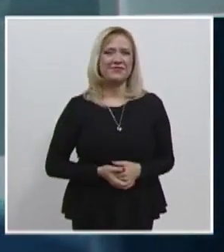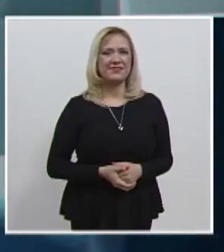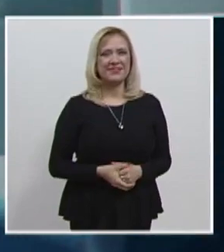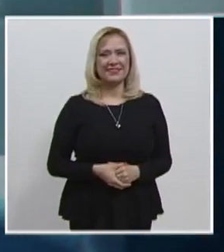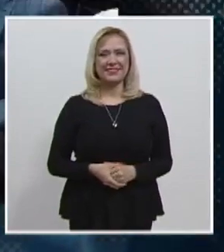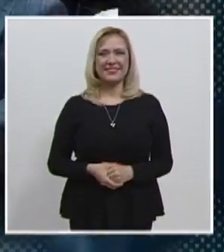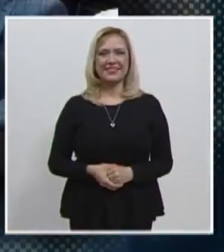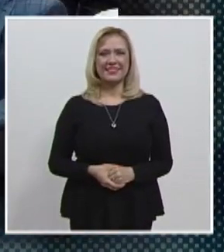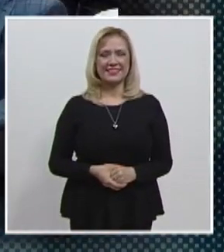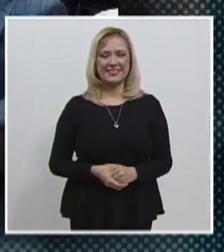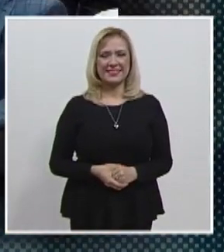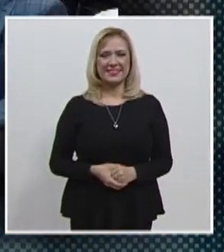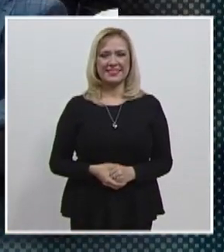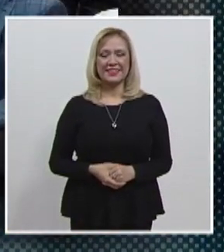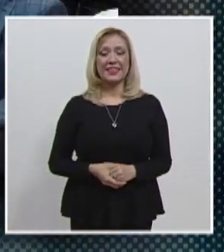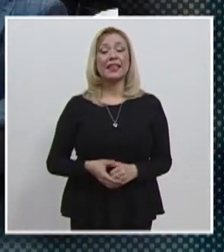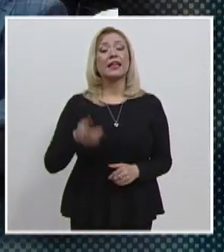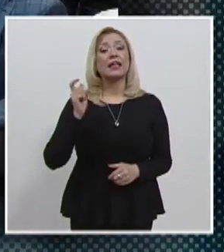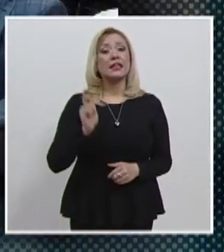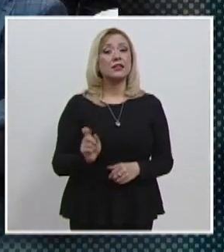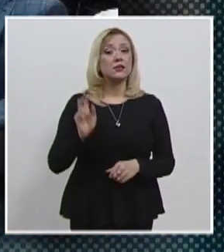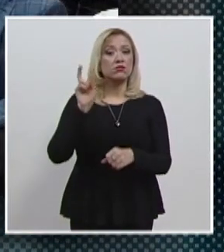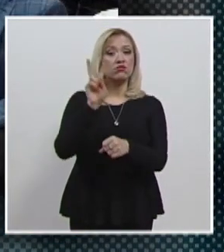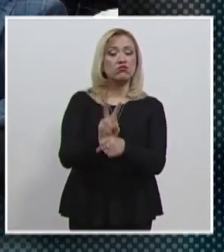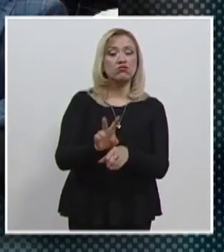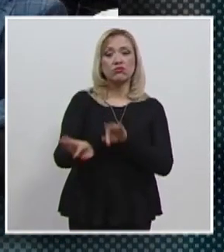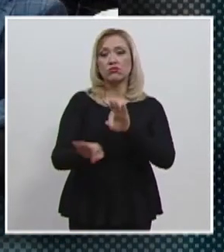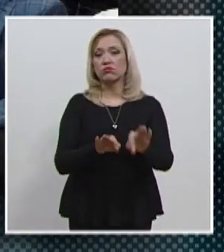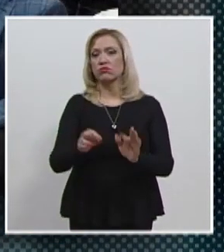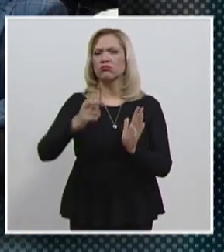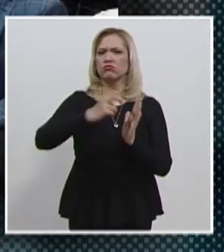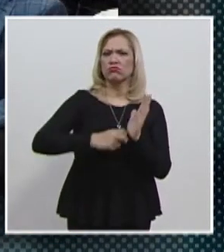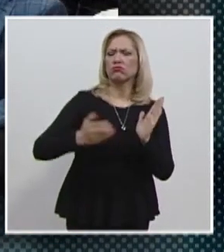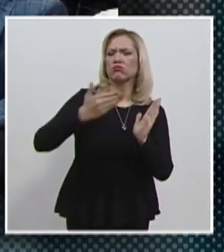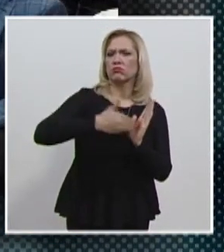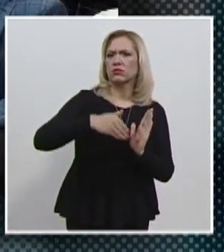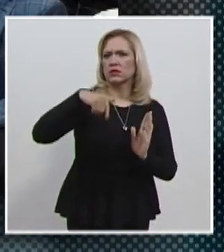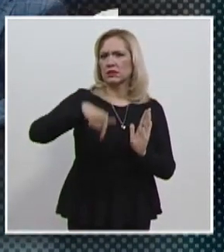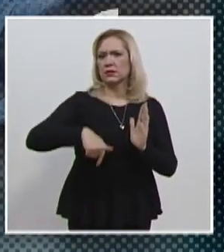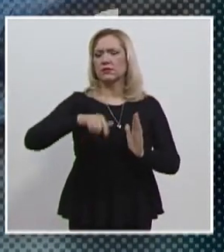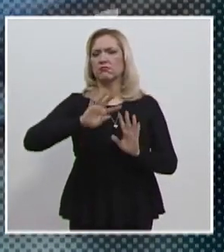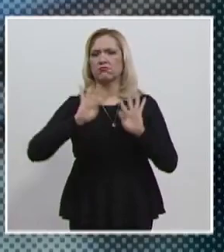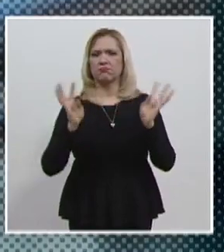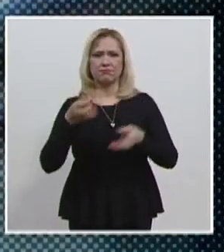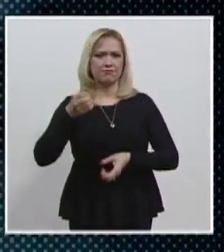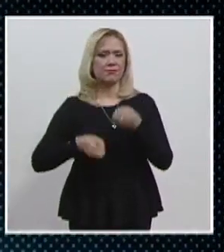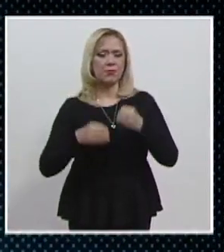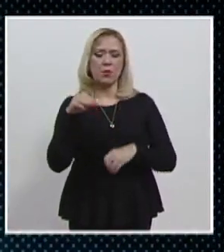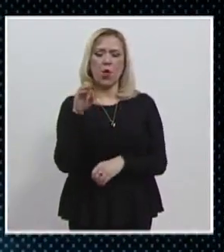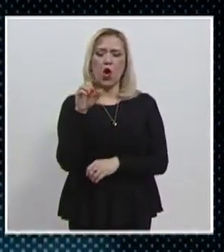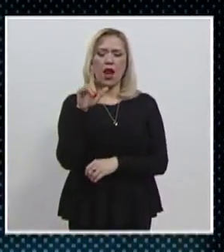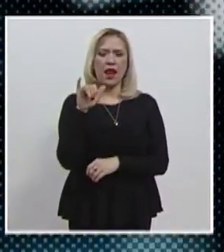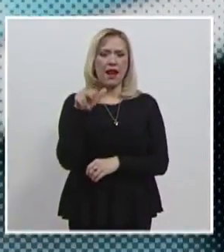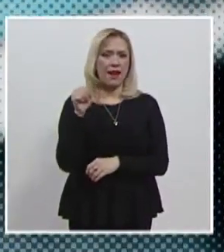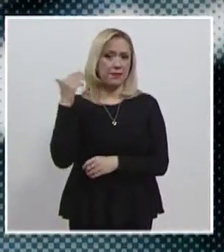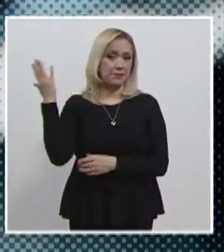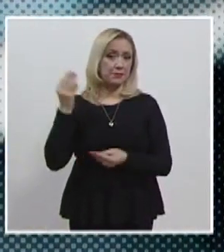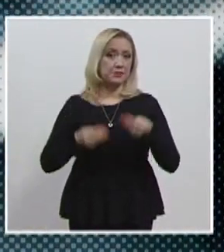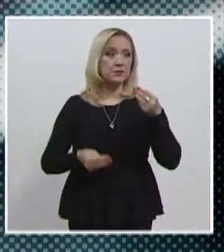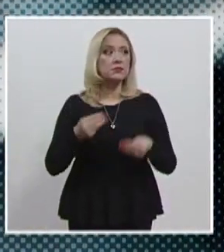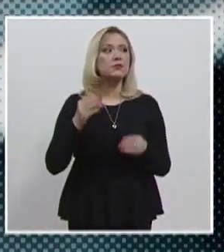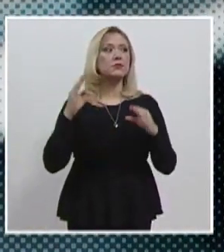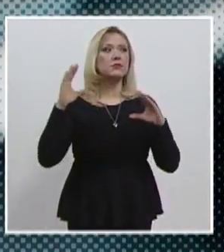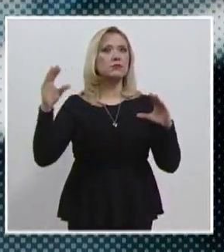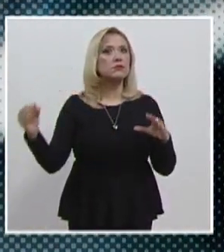intervención el consejero de la judicatura Federal Sergio Javier Molina Martínez impartió una ponencia como parte del